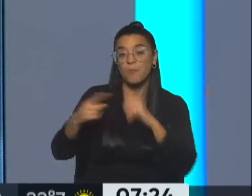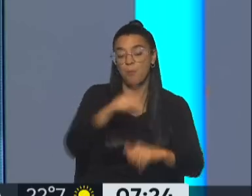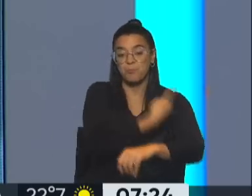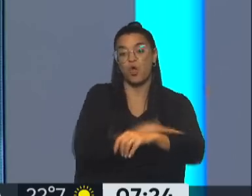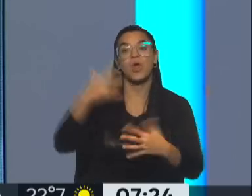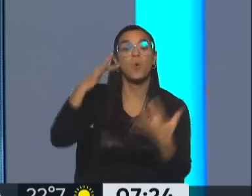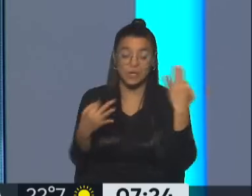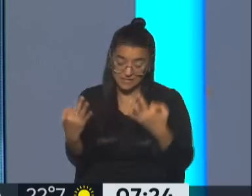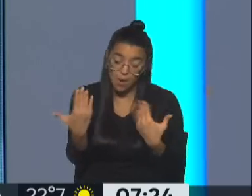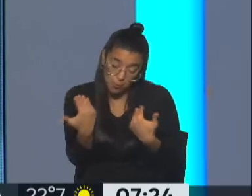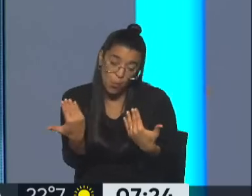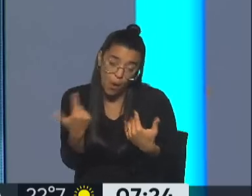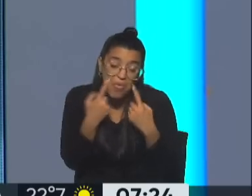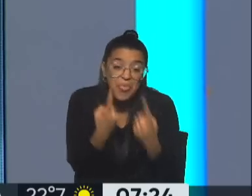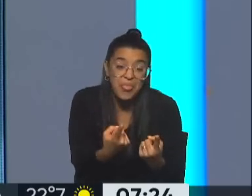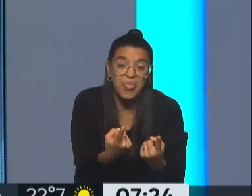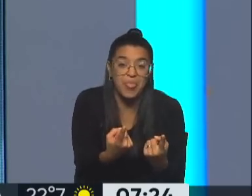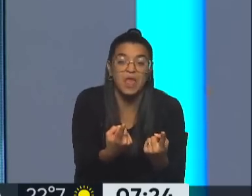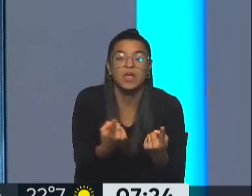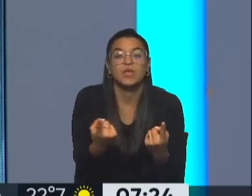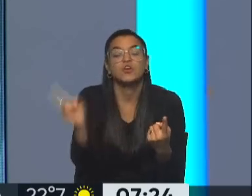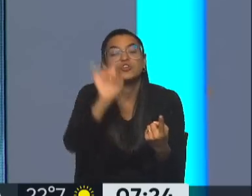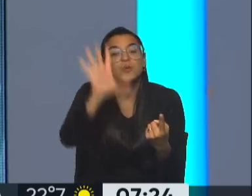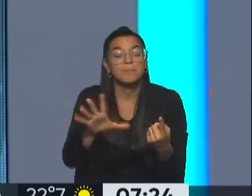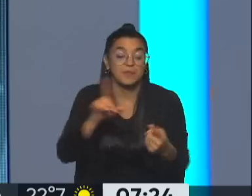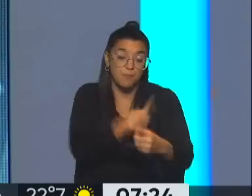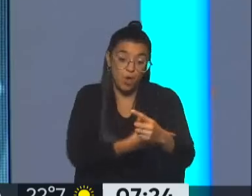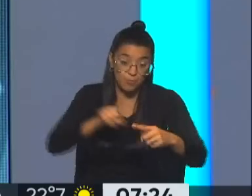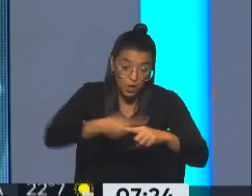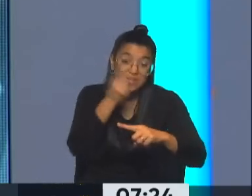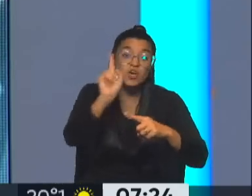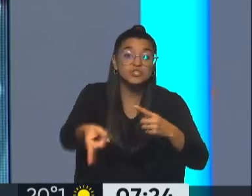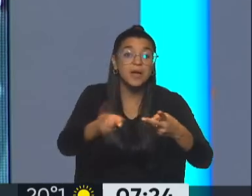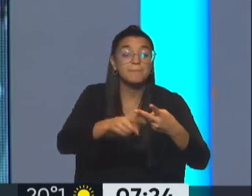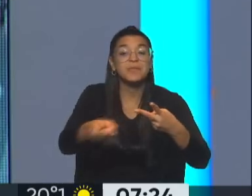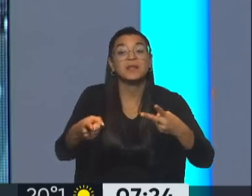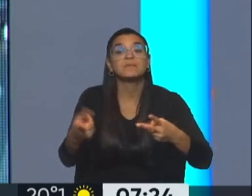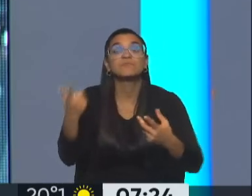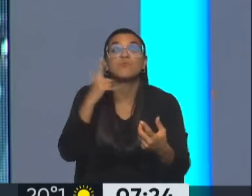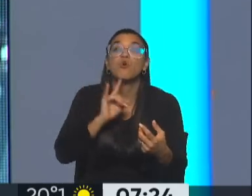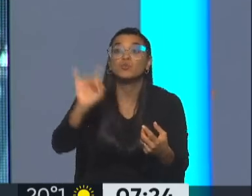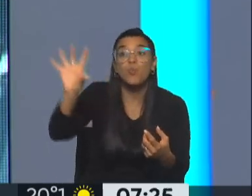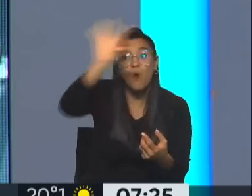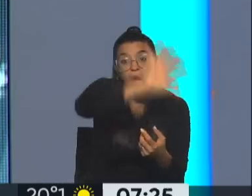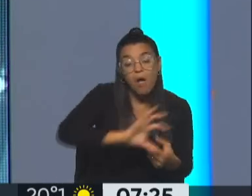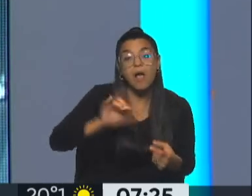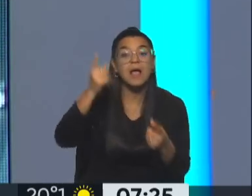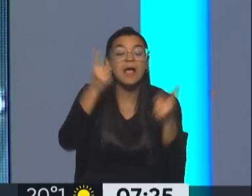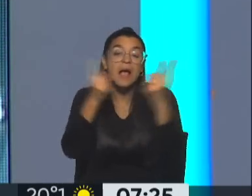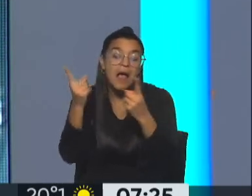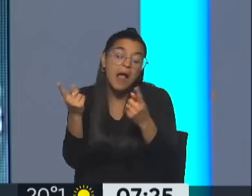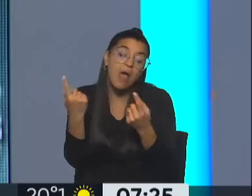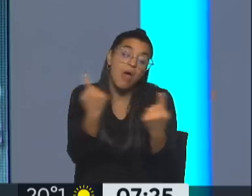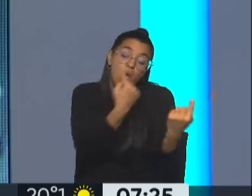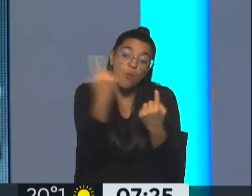por sobre no solo el poder político, sino también sobre las autonomías de las provincias, las